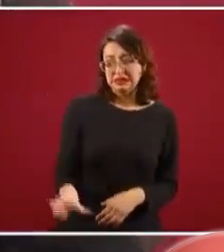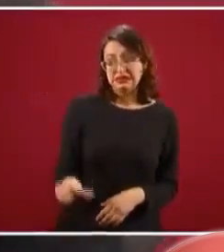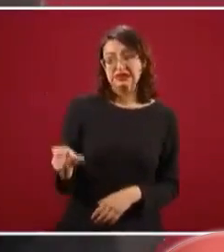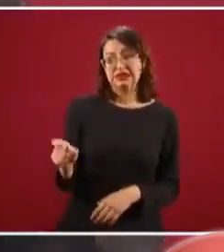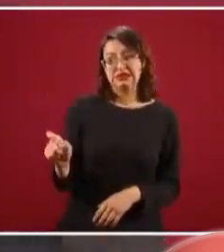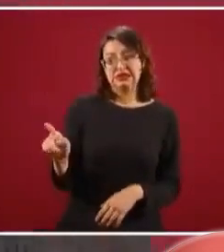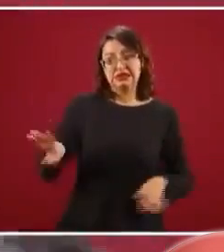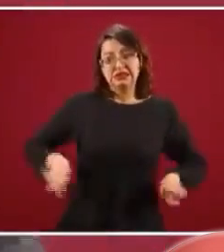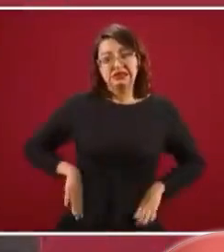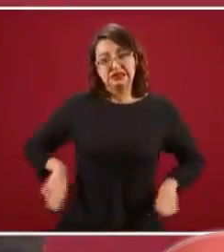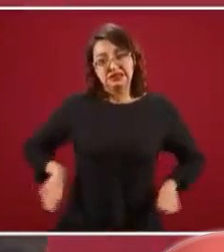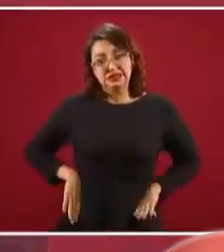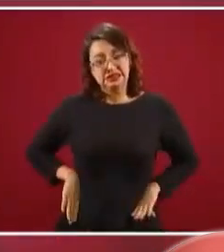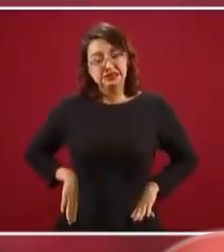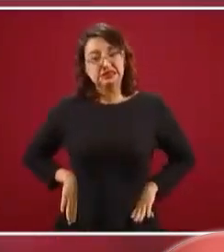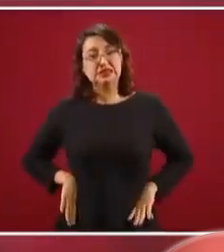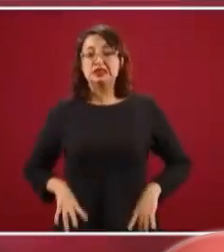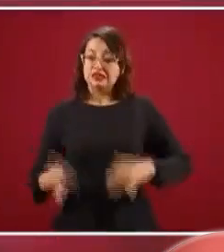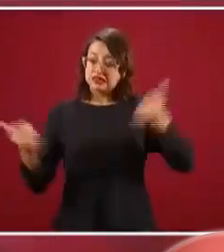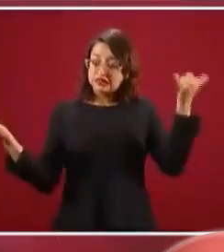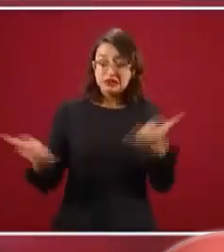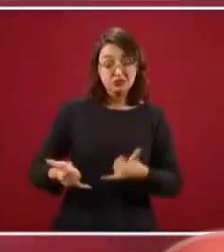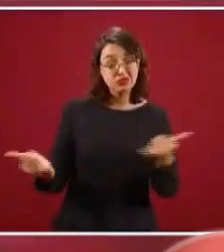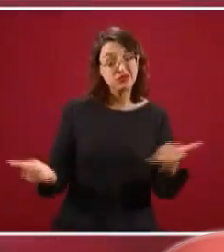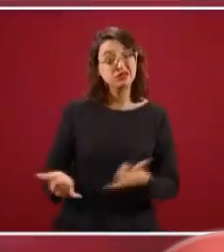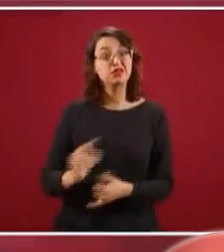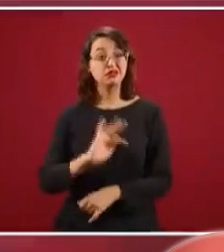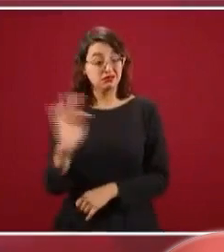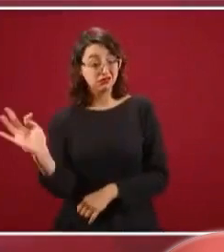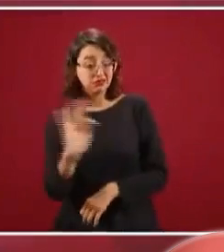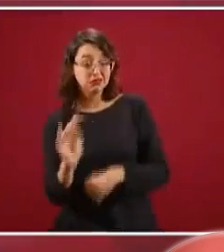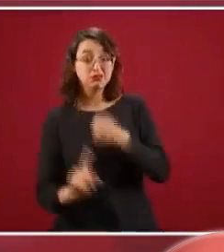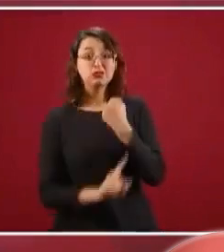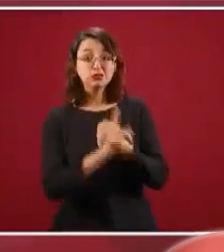conflictivo, entre comillas, rebelde.